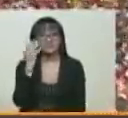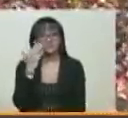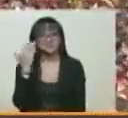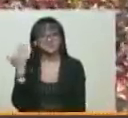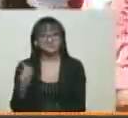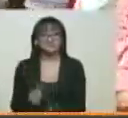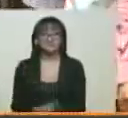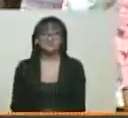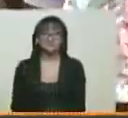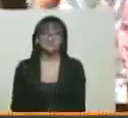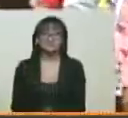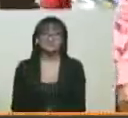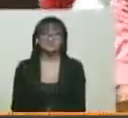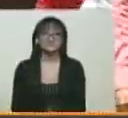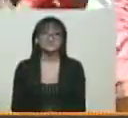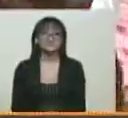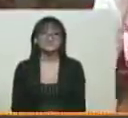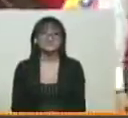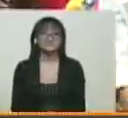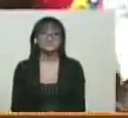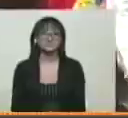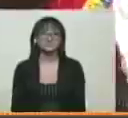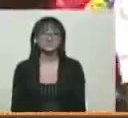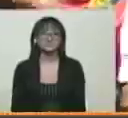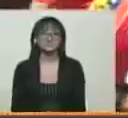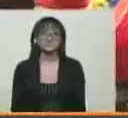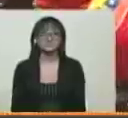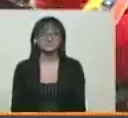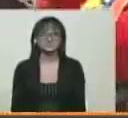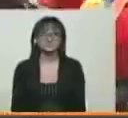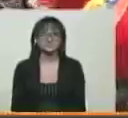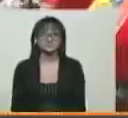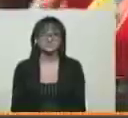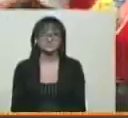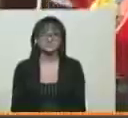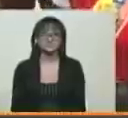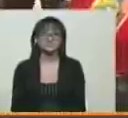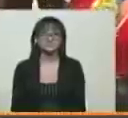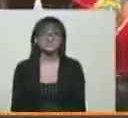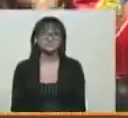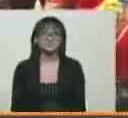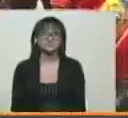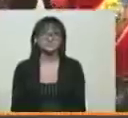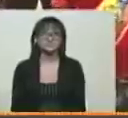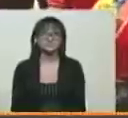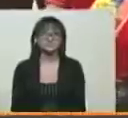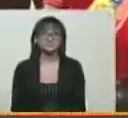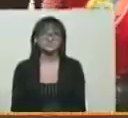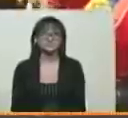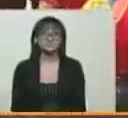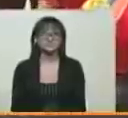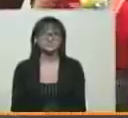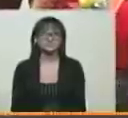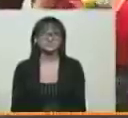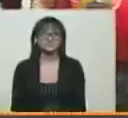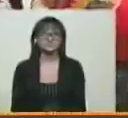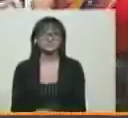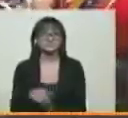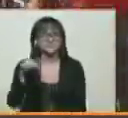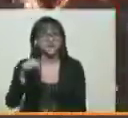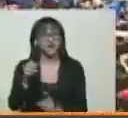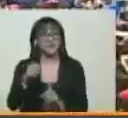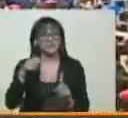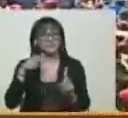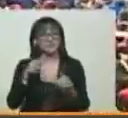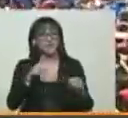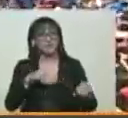vive. Hombre obrero y de los barrios, él sí manda con el pueblo. Quien llega al estado Amazonas,